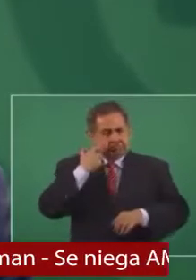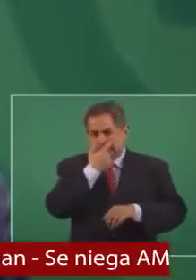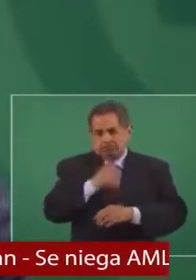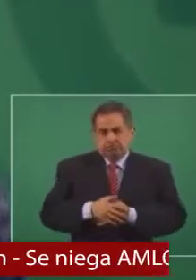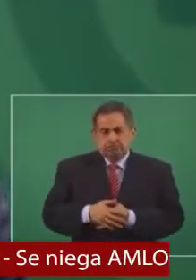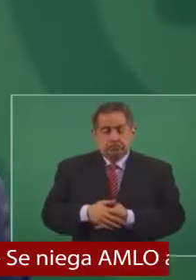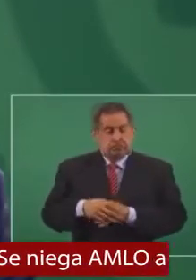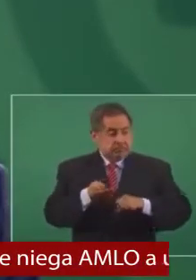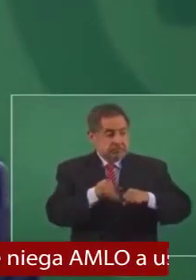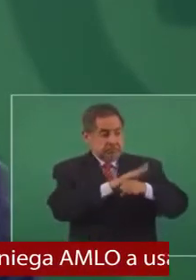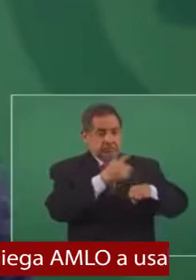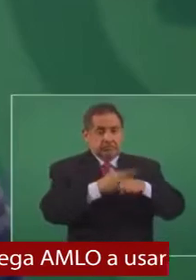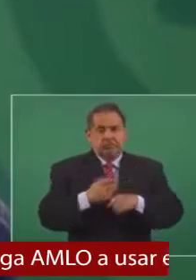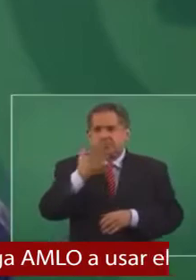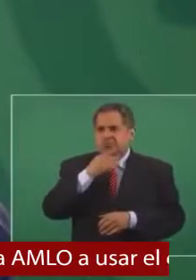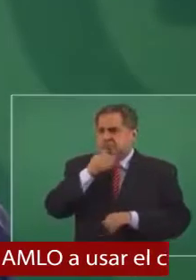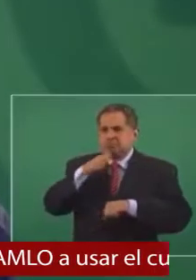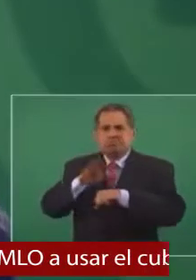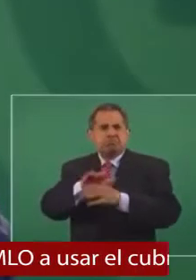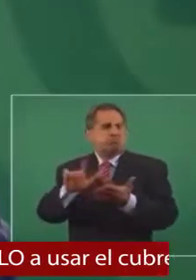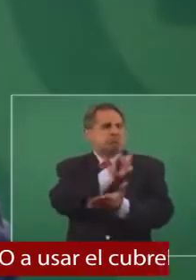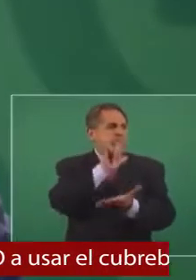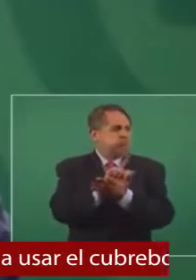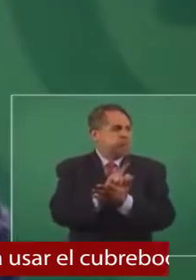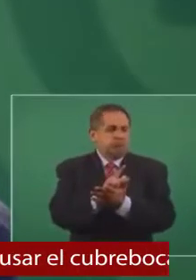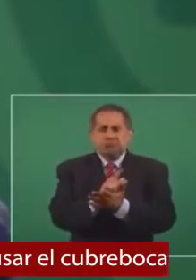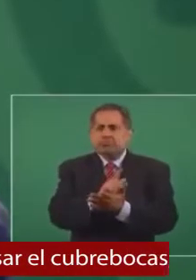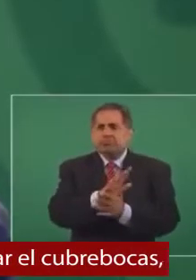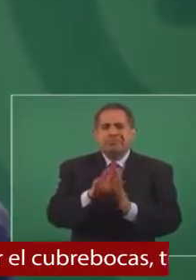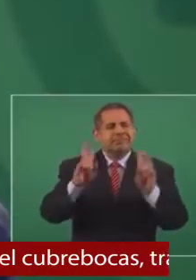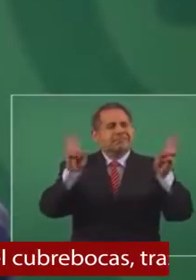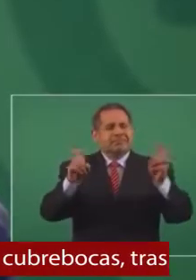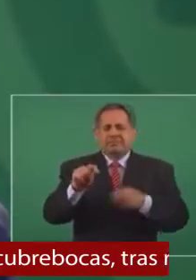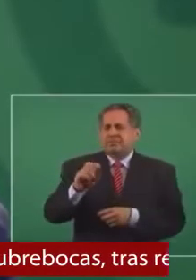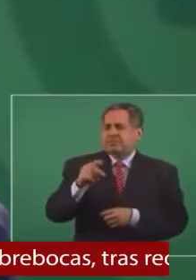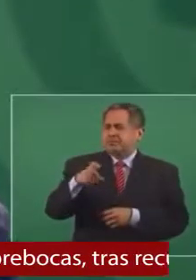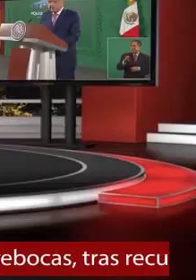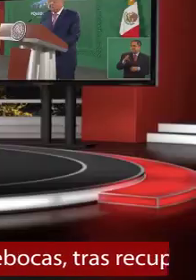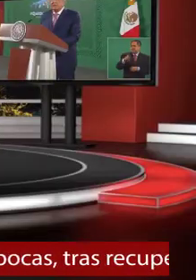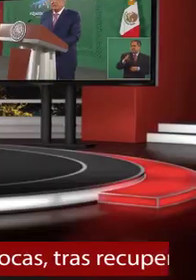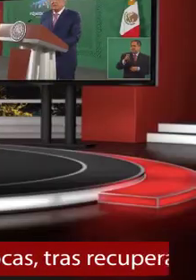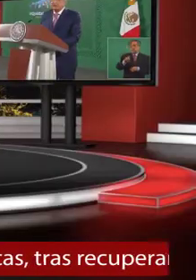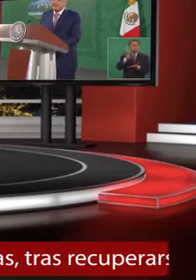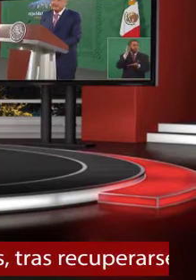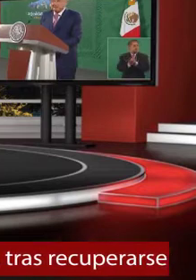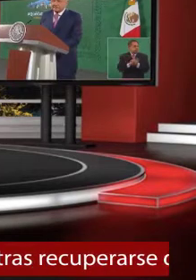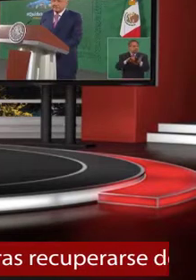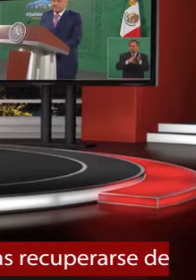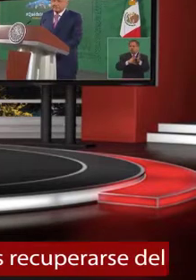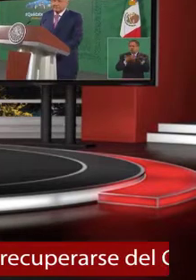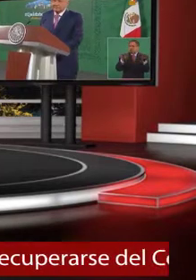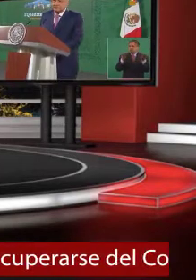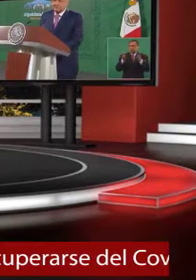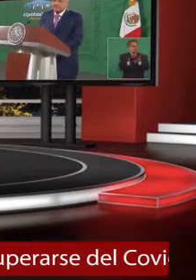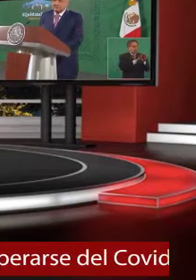así lo dijo lópez obrador durante la primera conferencia matutina en la que reapareció en público este lunes tras vencer según él al coronavirus